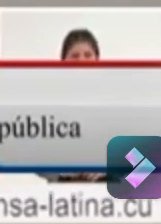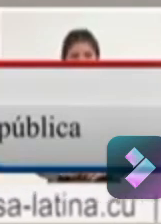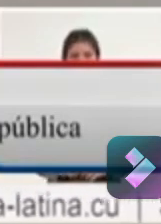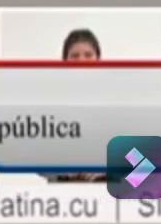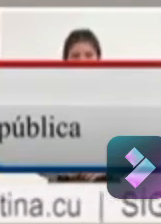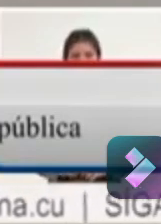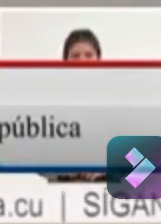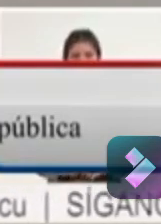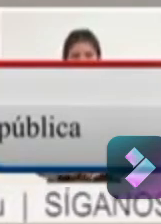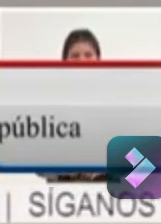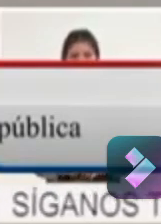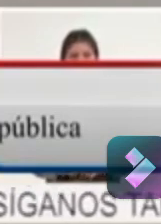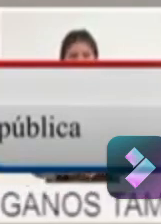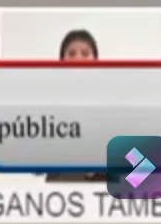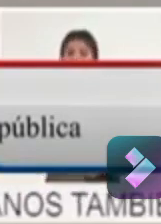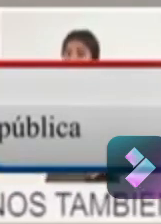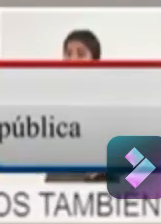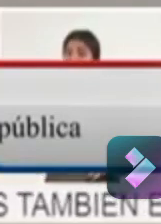que agradecer